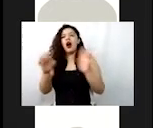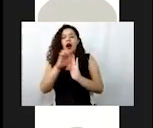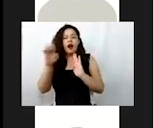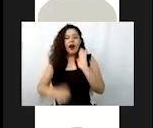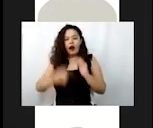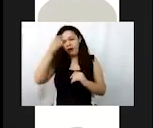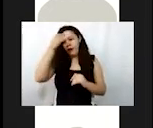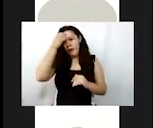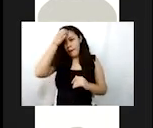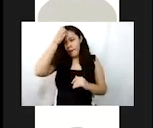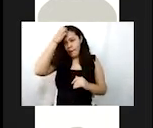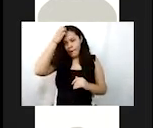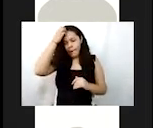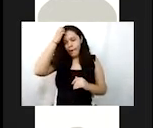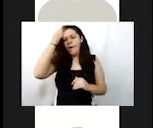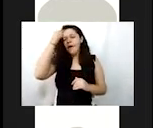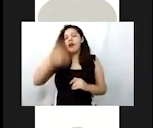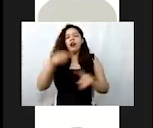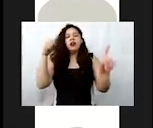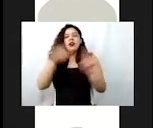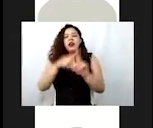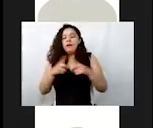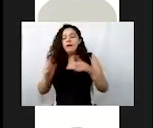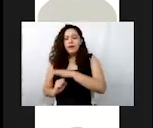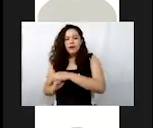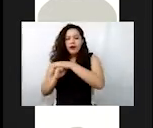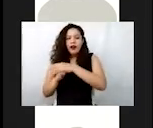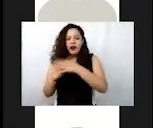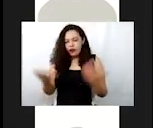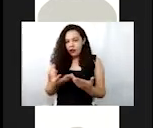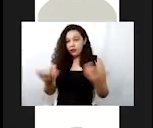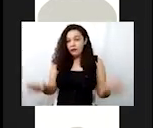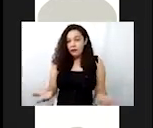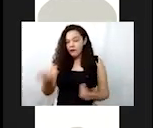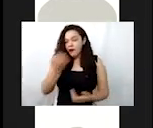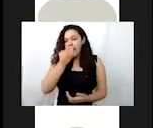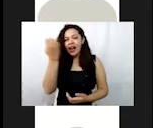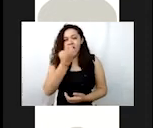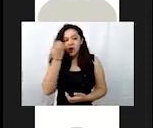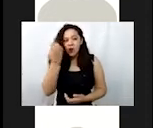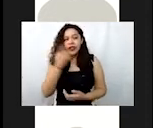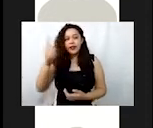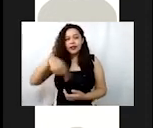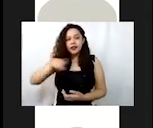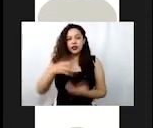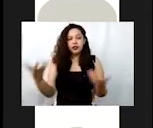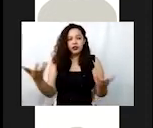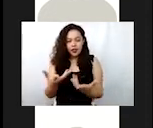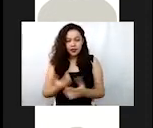están haciendo por los objetivos de desarrollo sostenible. Hay escuelas que lo están haciendo,